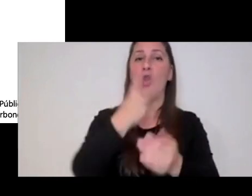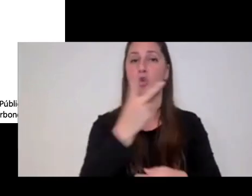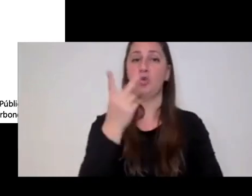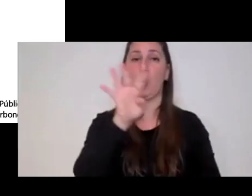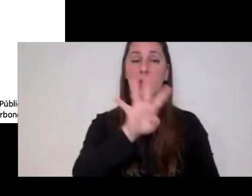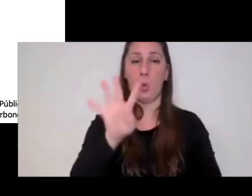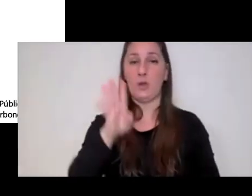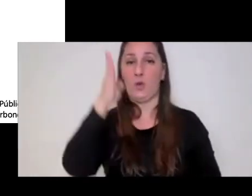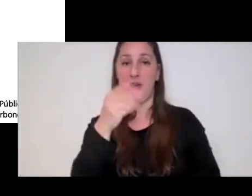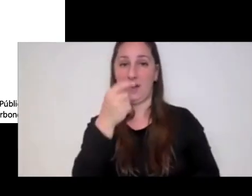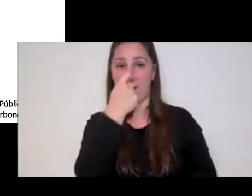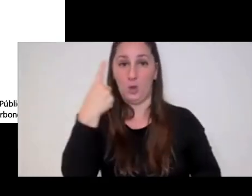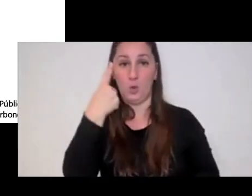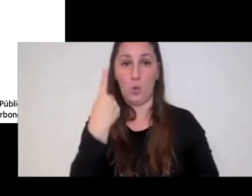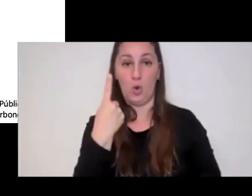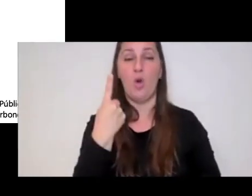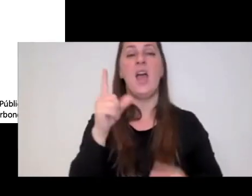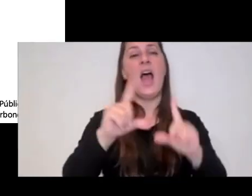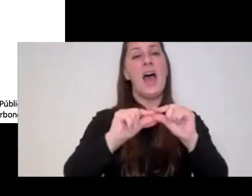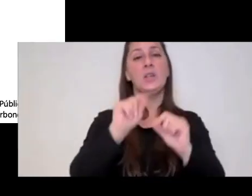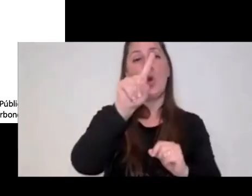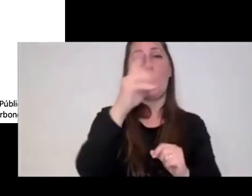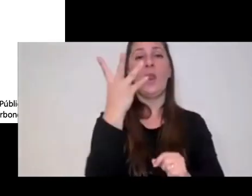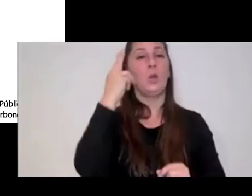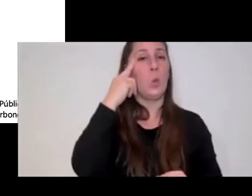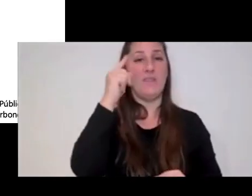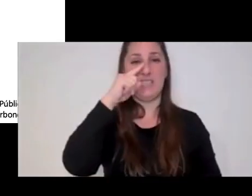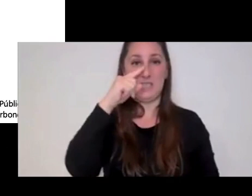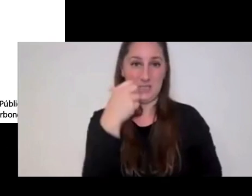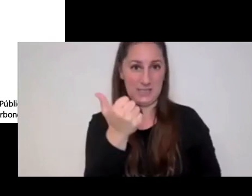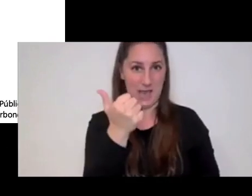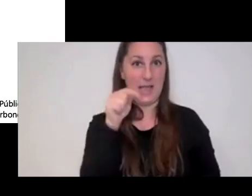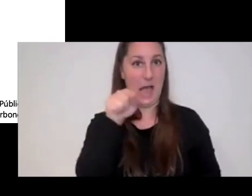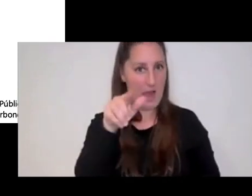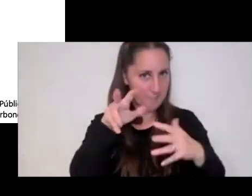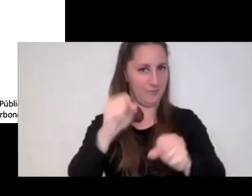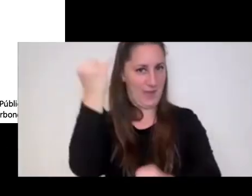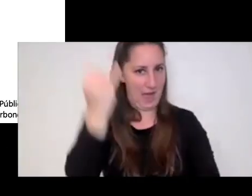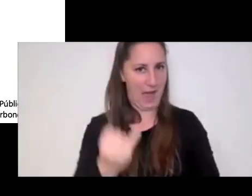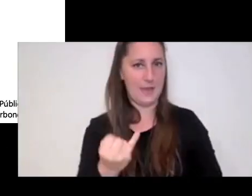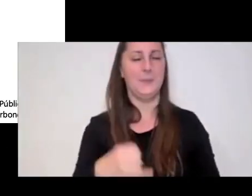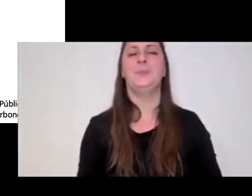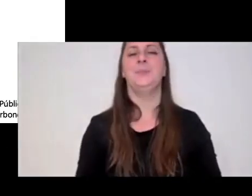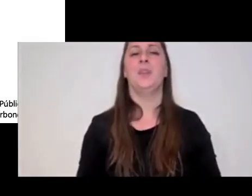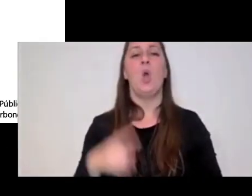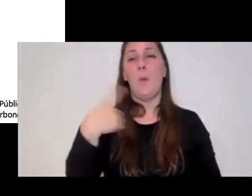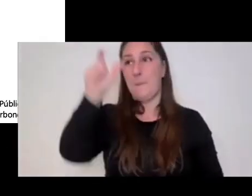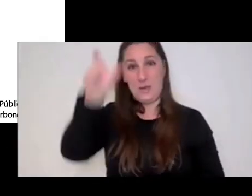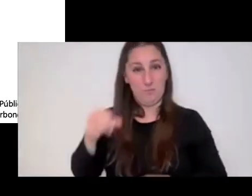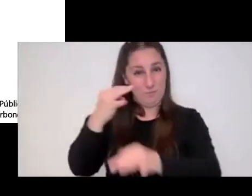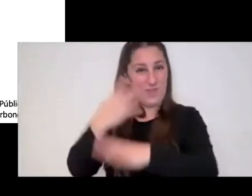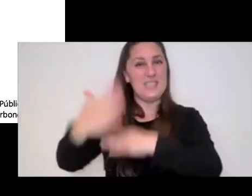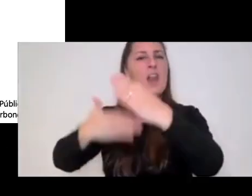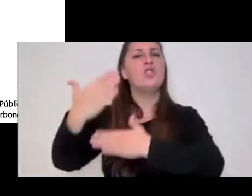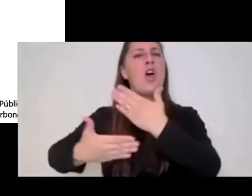244/21 y en el artículo 1 de la 4976. ¿Sí? Y una vez que el desarrollador inmobiliario